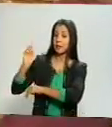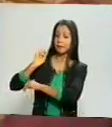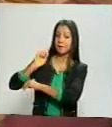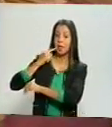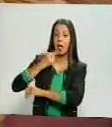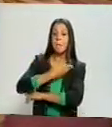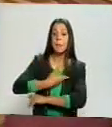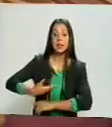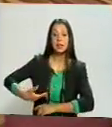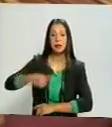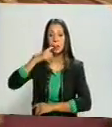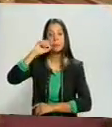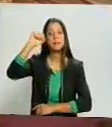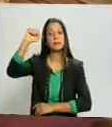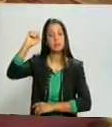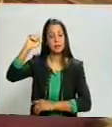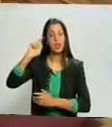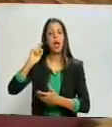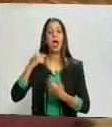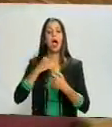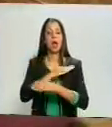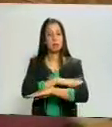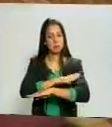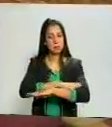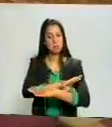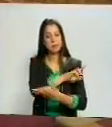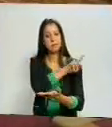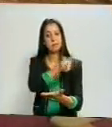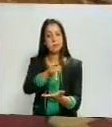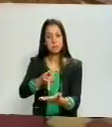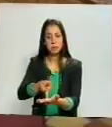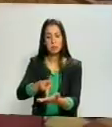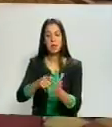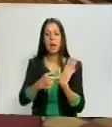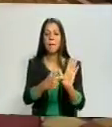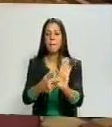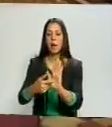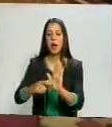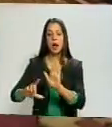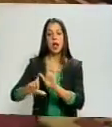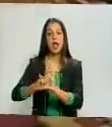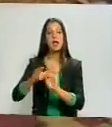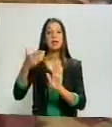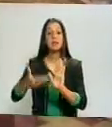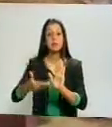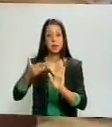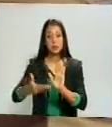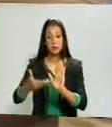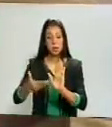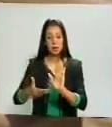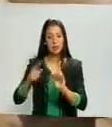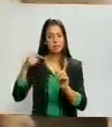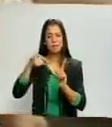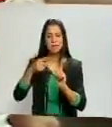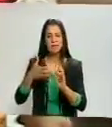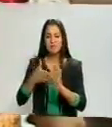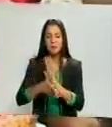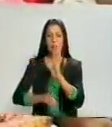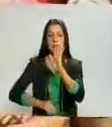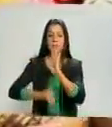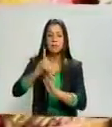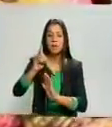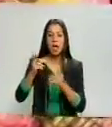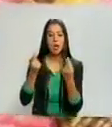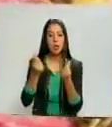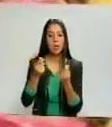Maduro, hacer esta presentación ante ustedes de esta ley tan importante para el desarrollo económico de la nación.